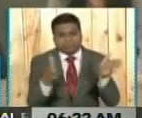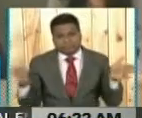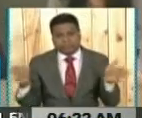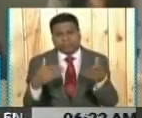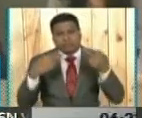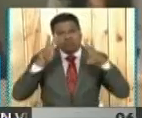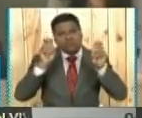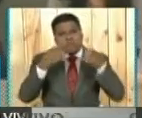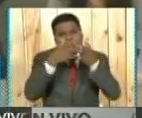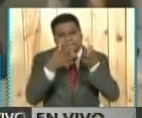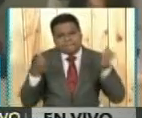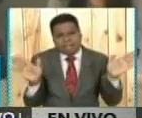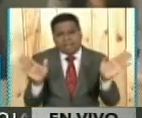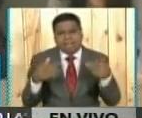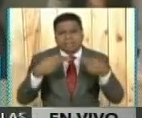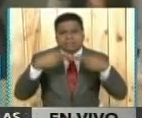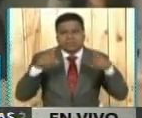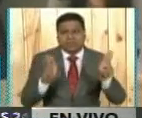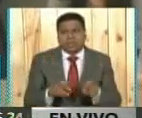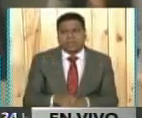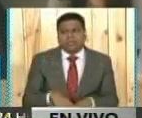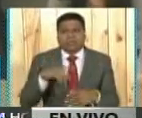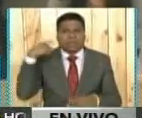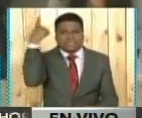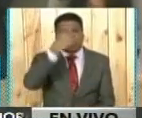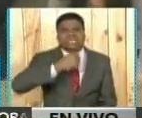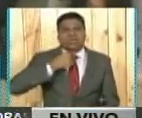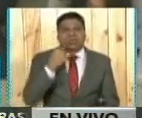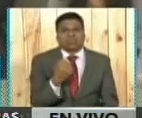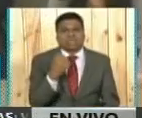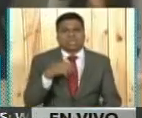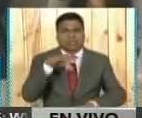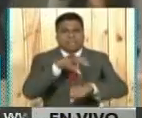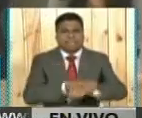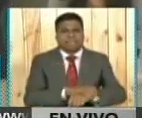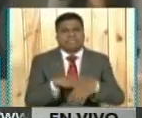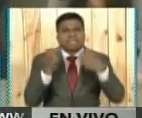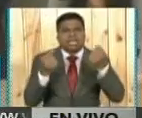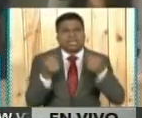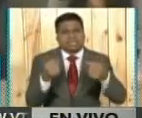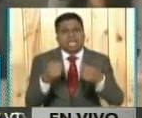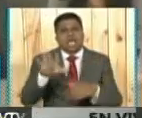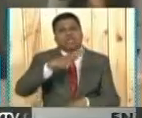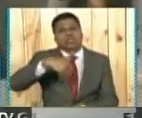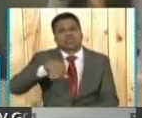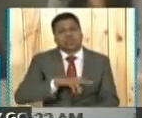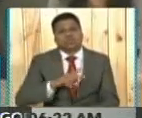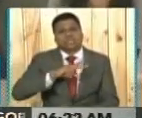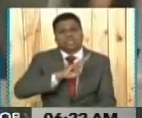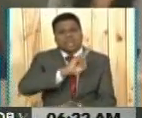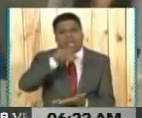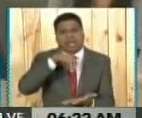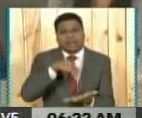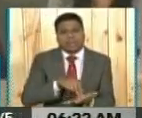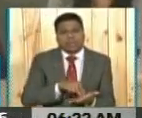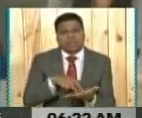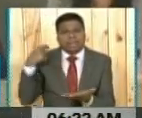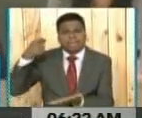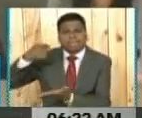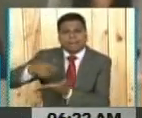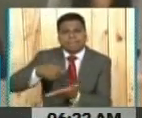primera etapa del Sistema de Tecnología y Seguridad Penitenciaria, donde la República ha hecho una inversión aproximada